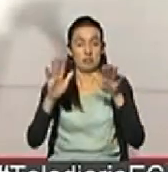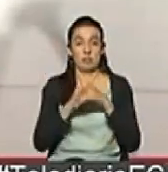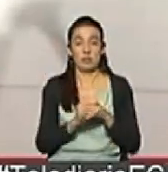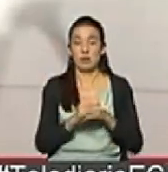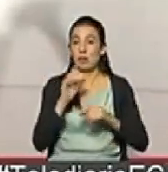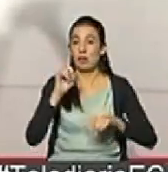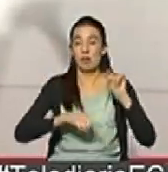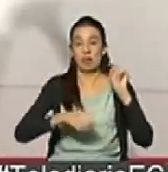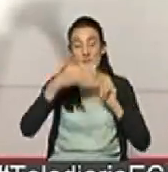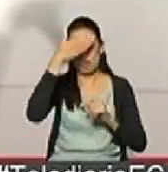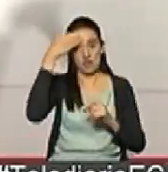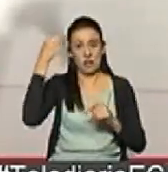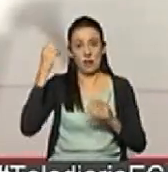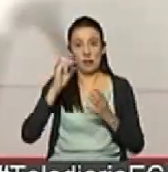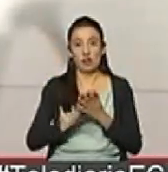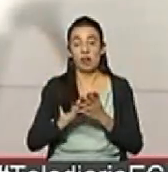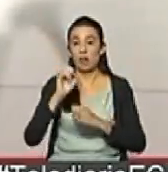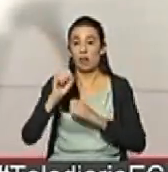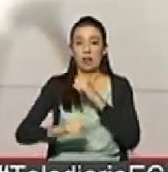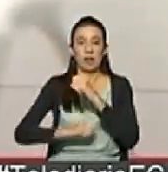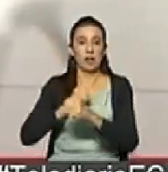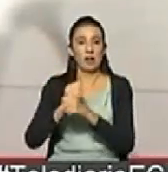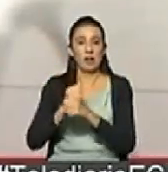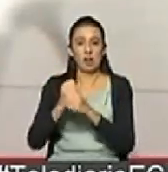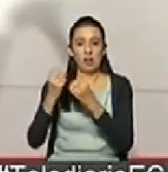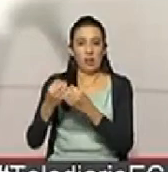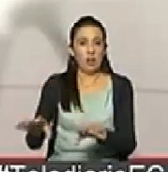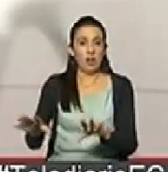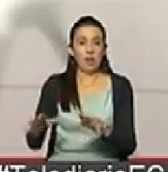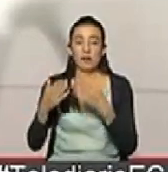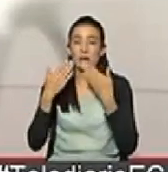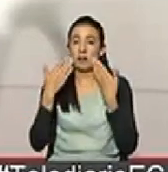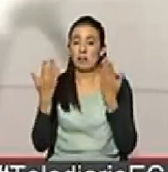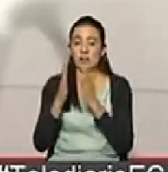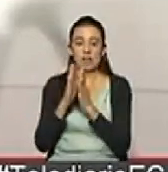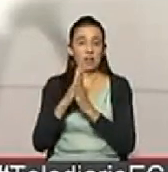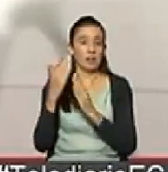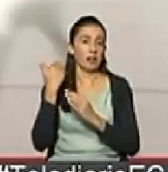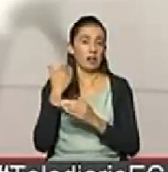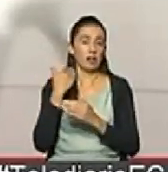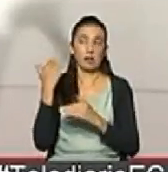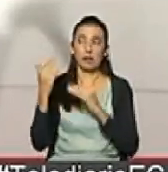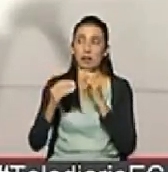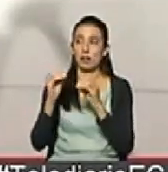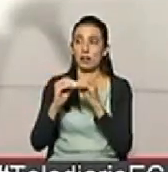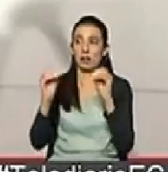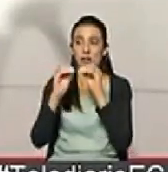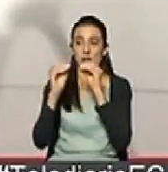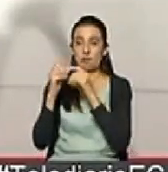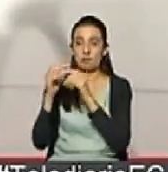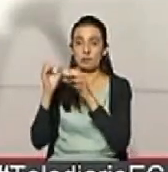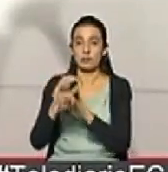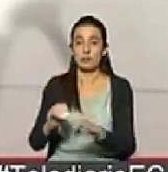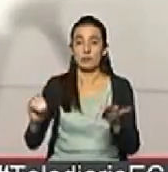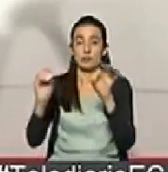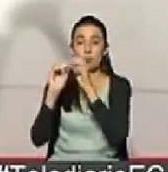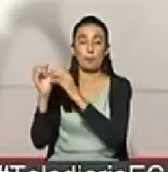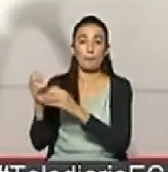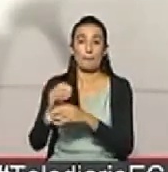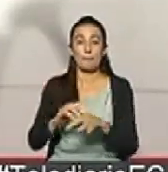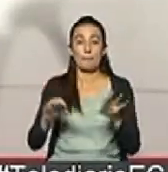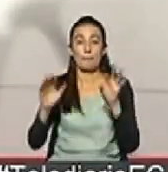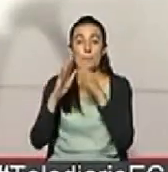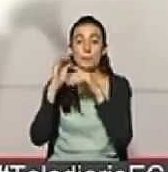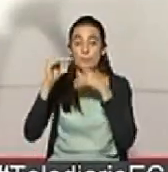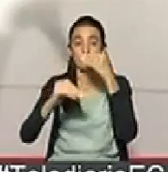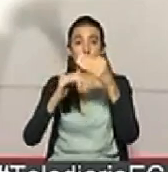podemos olvidarnos de los chicos que han perdido el año, por ejemplo. Entonces, esto es una temática que si es que no tenemos las mejores estrategias,